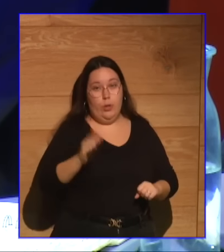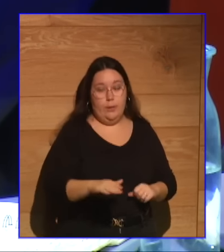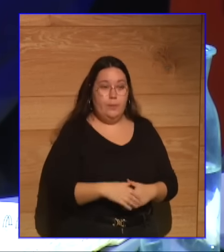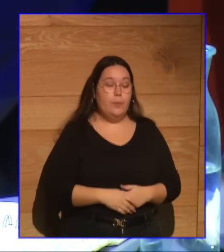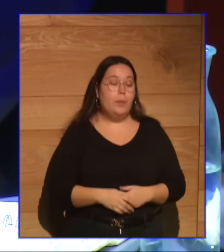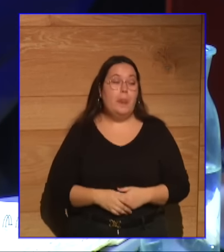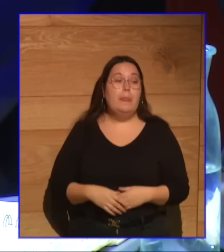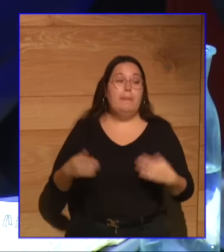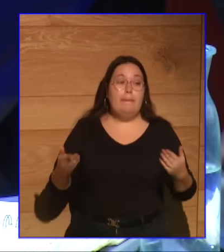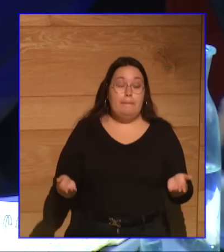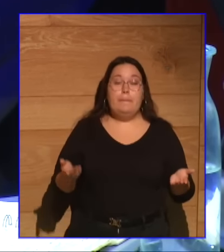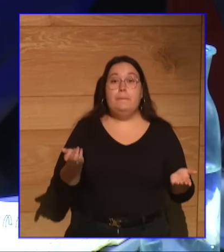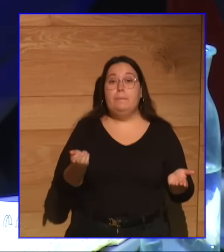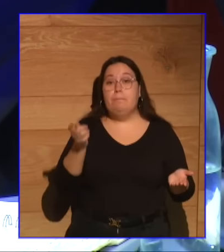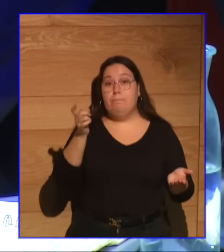permiten.